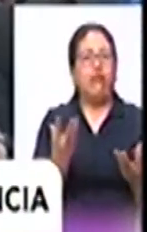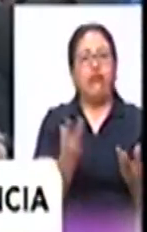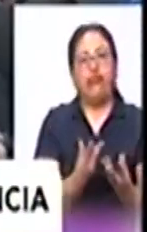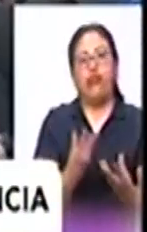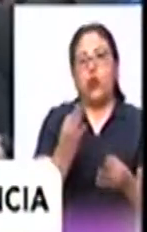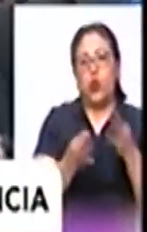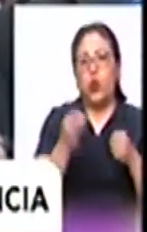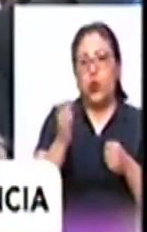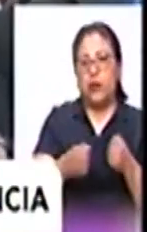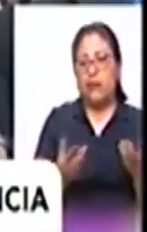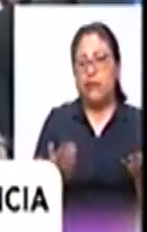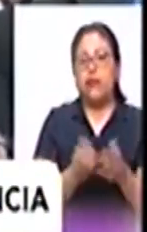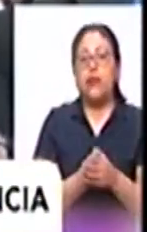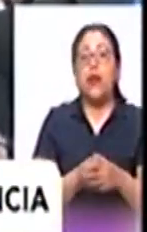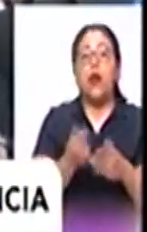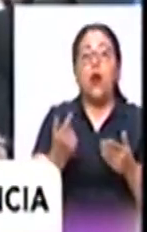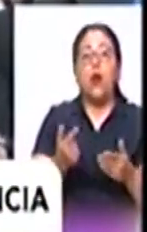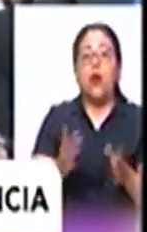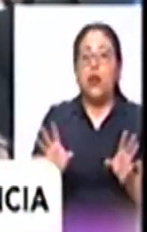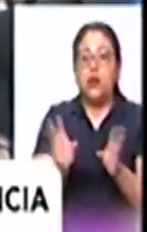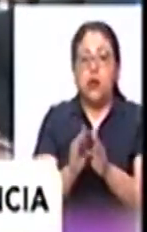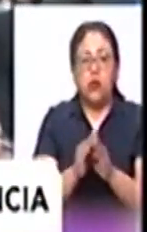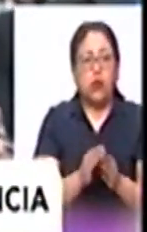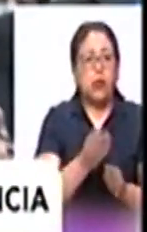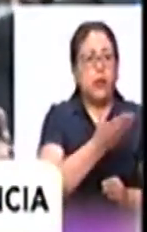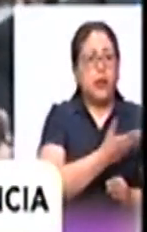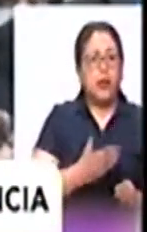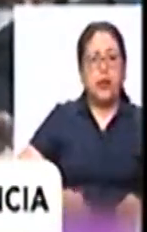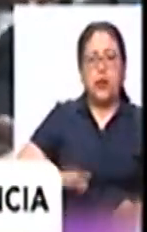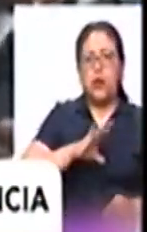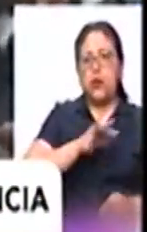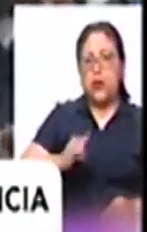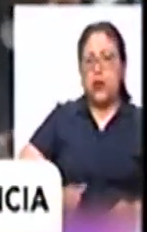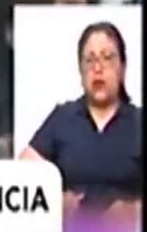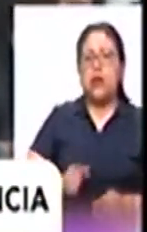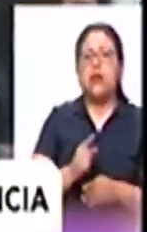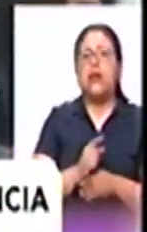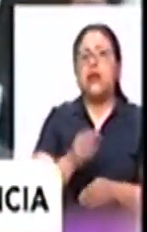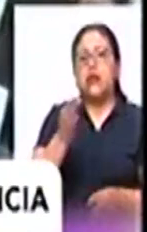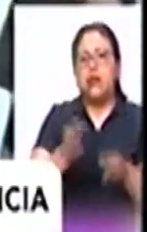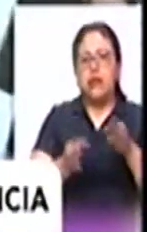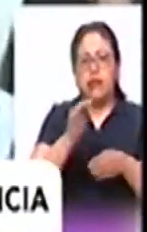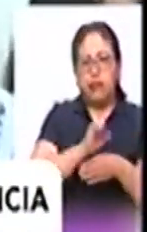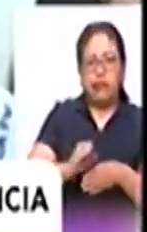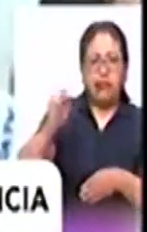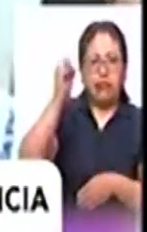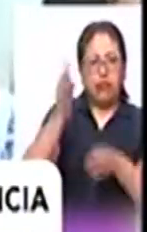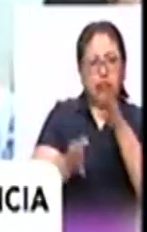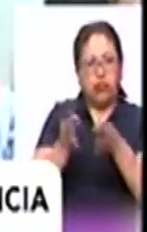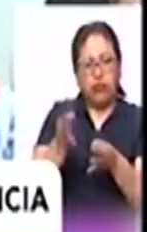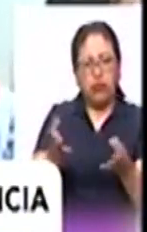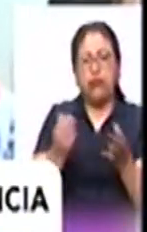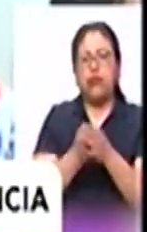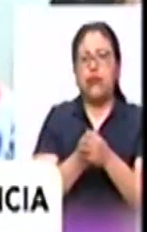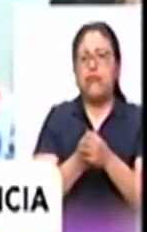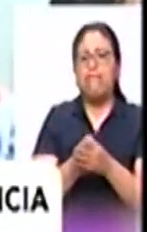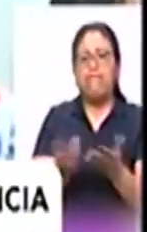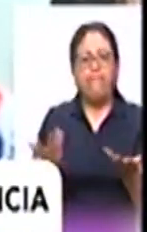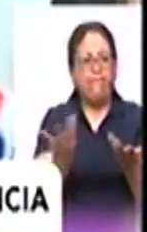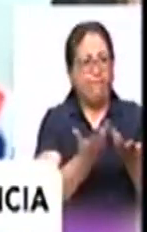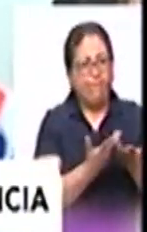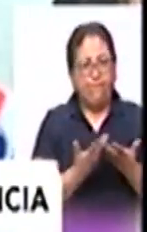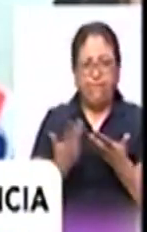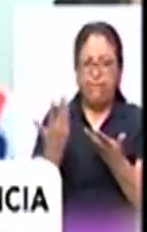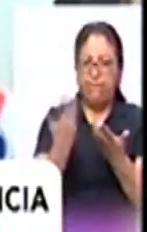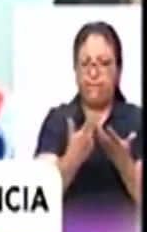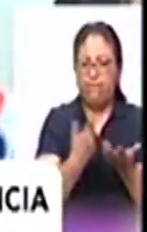varias reuniones con el fiscal general, con el presidente del Consejo, el Tribunal Supremo, porque esta es una prioridad. Es una prioridad para el país, es